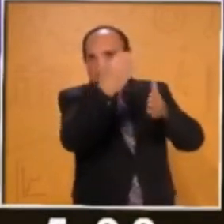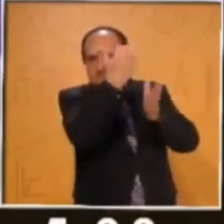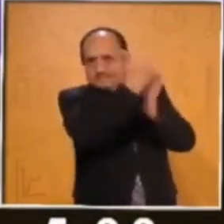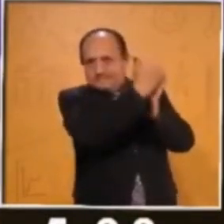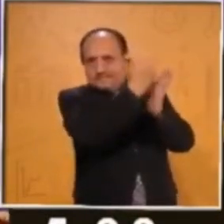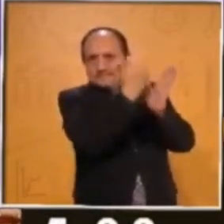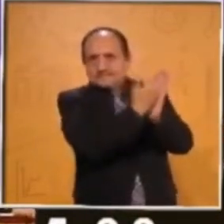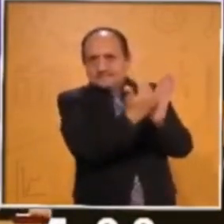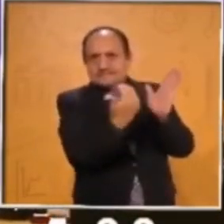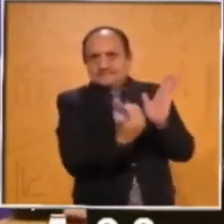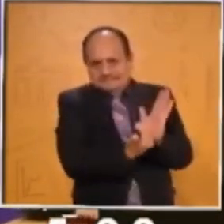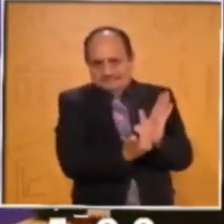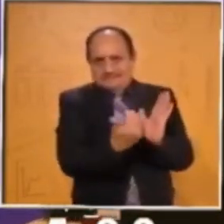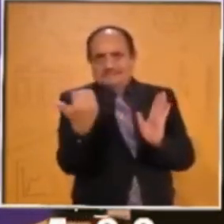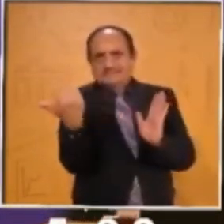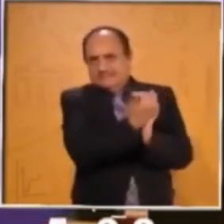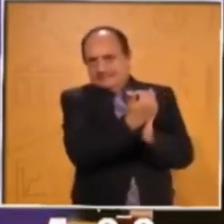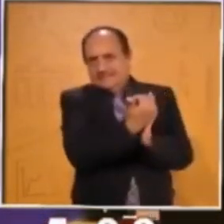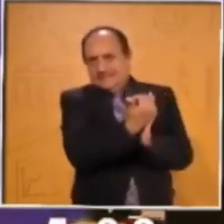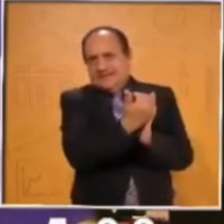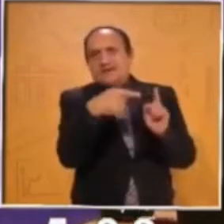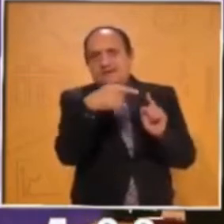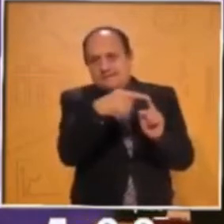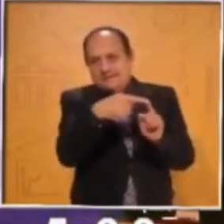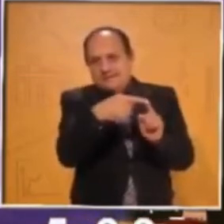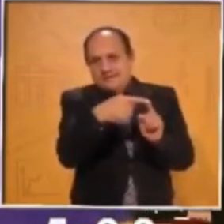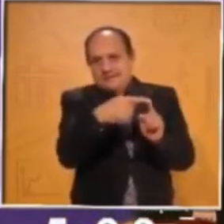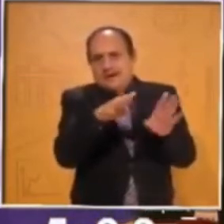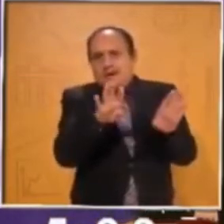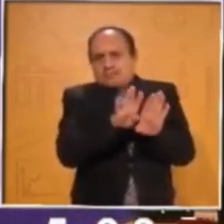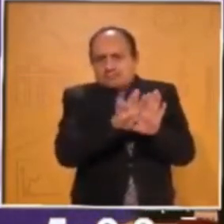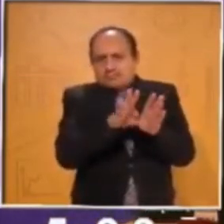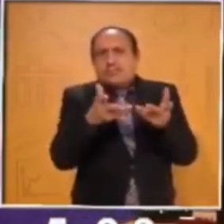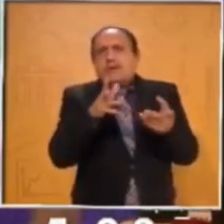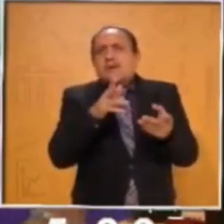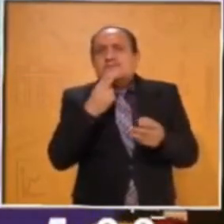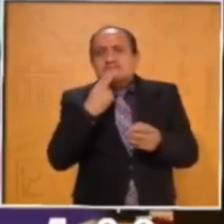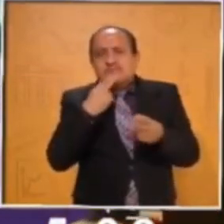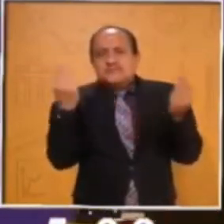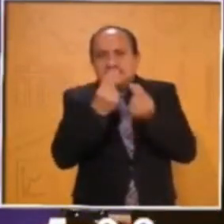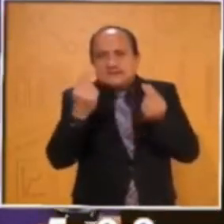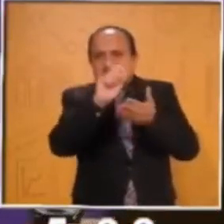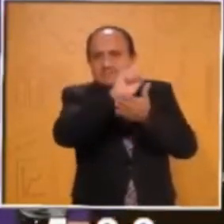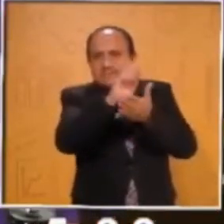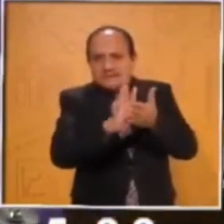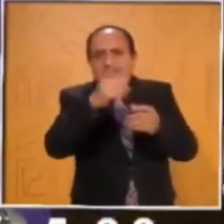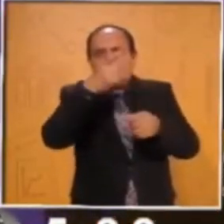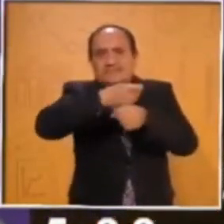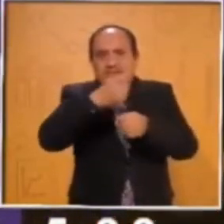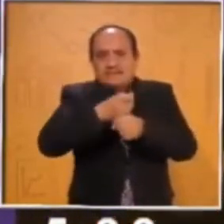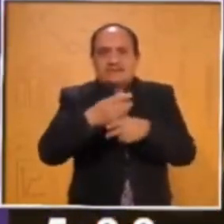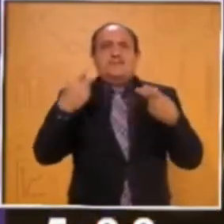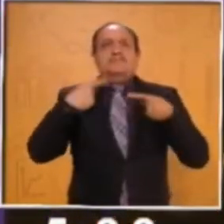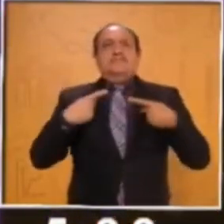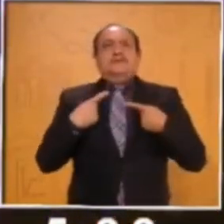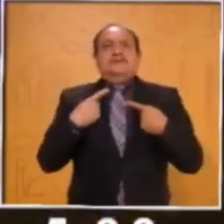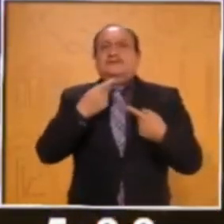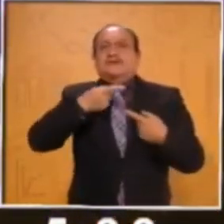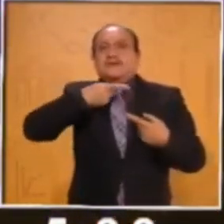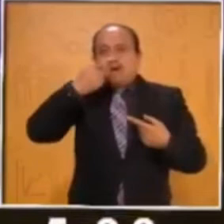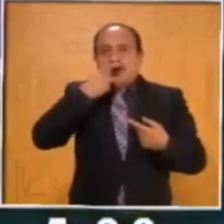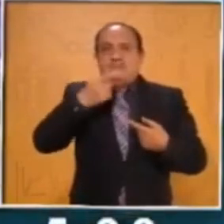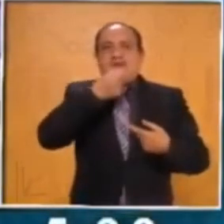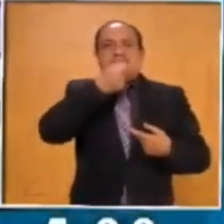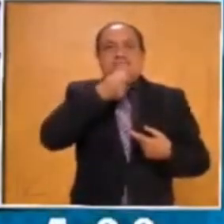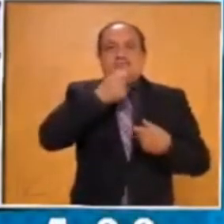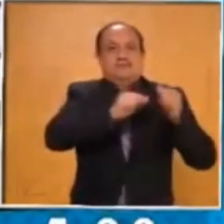mencionar. ¿Sí? Elementos para una narración. Tenemos primero el narrador. El narrador, cuando